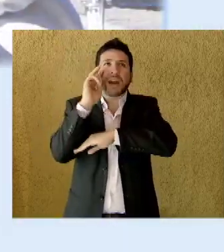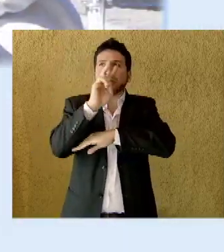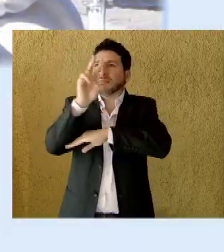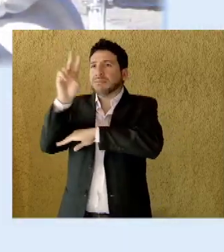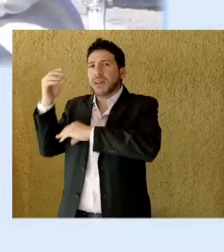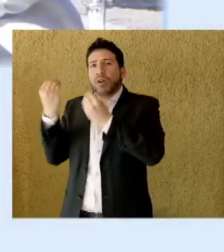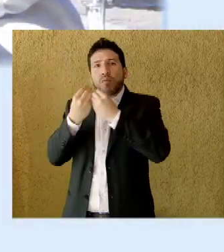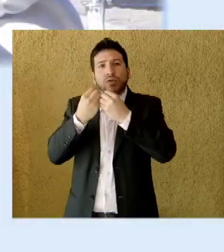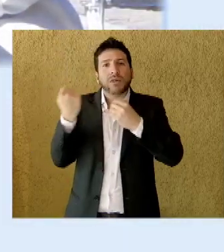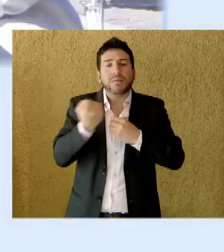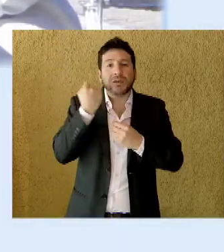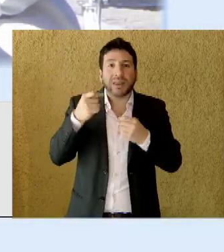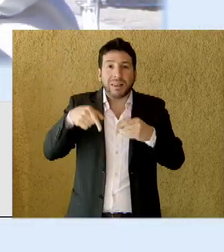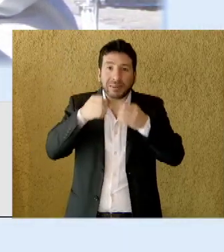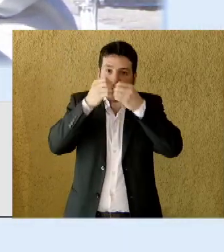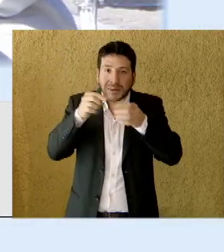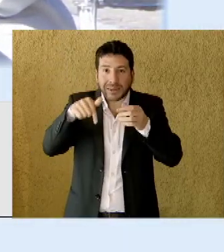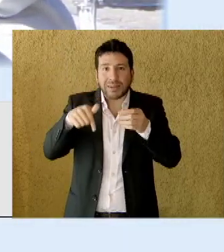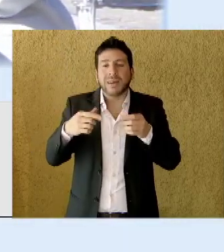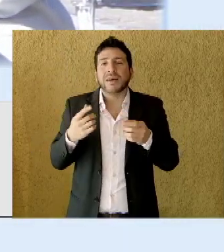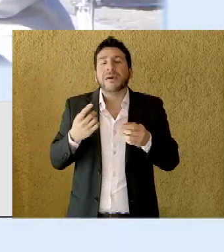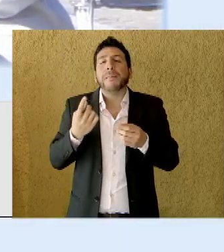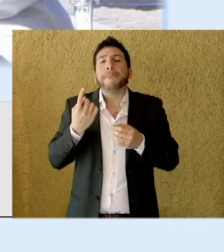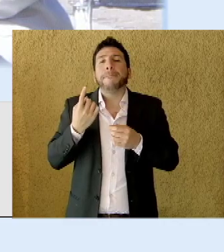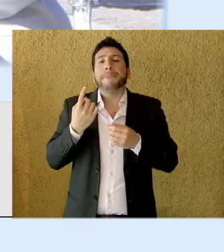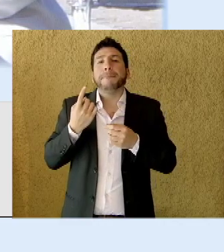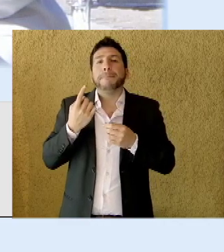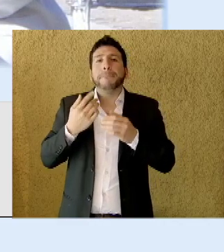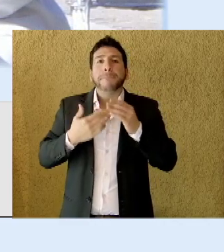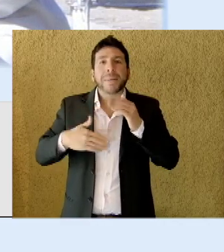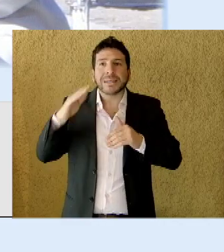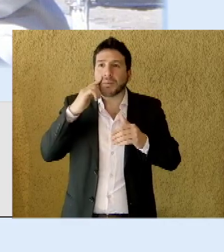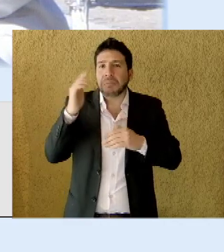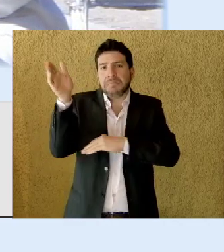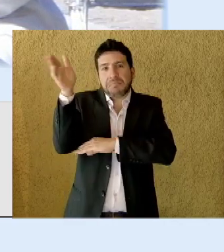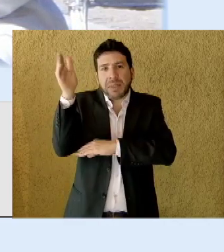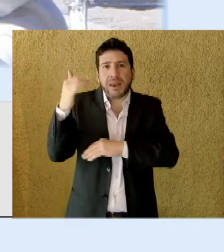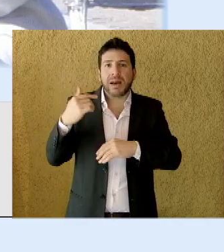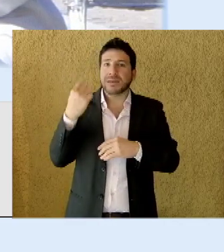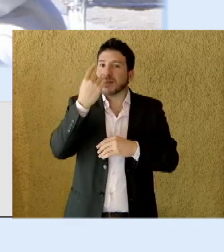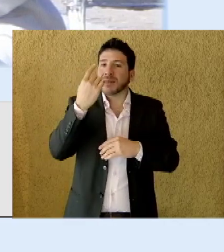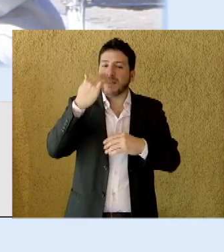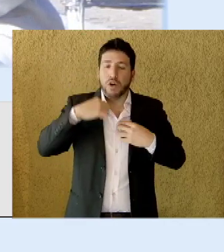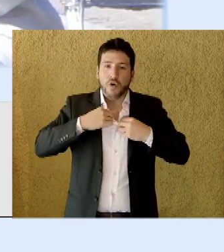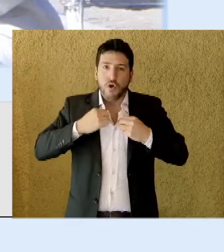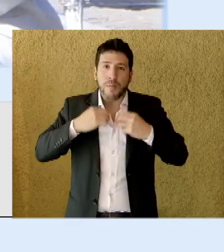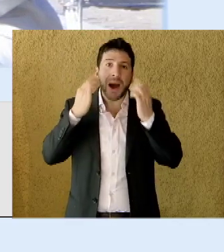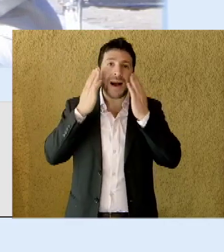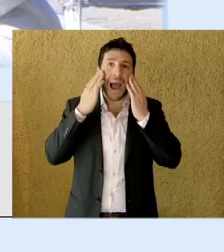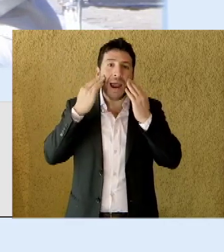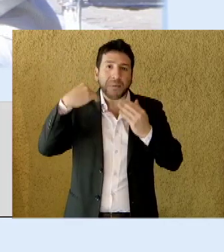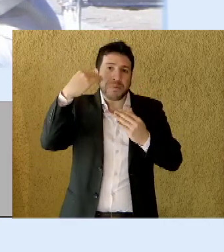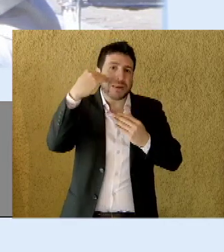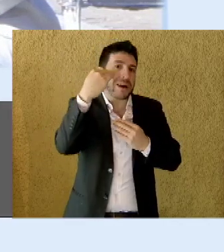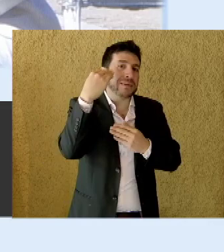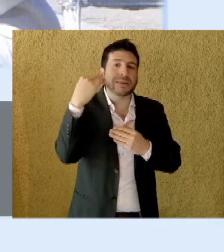el leitmotiv de nuestra iniciativa, pero más allá de esto, cualquier identificación con ese color, pintarse la cara, mostrar una escarapela,